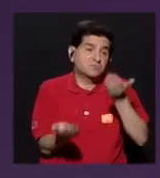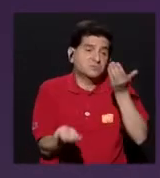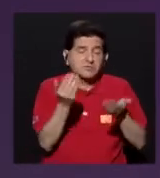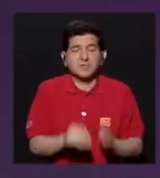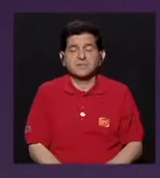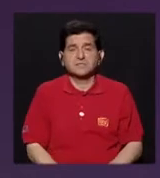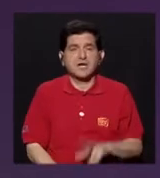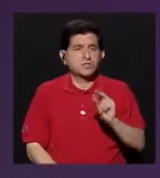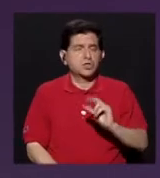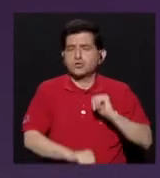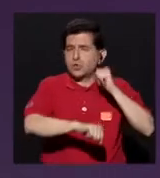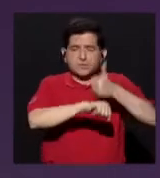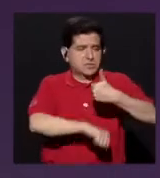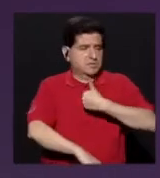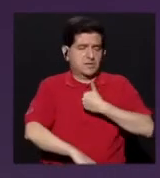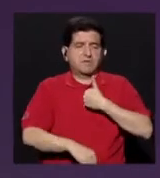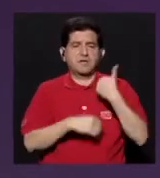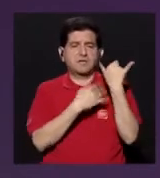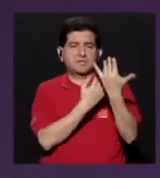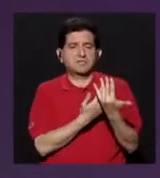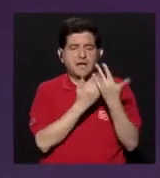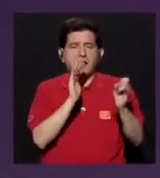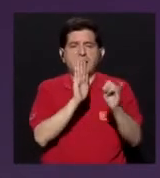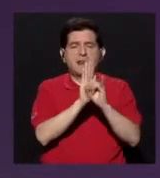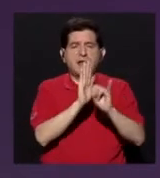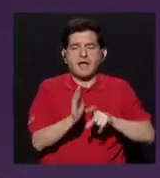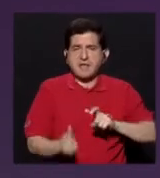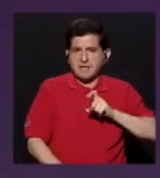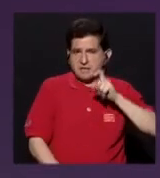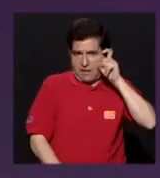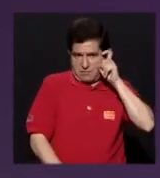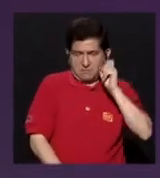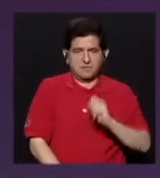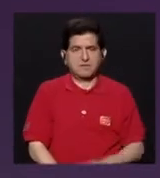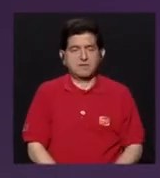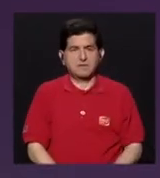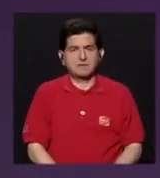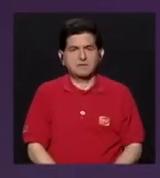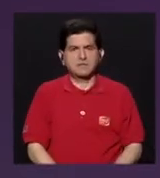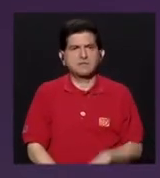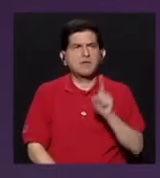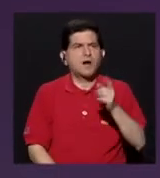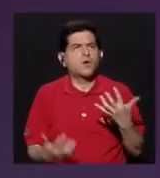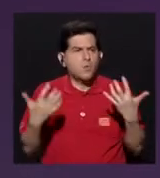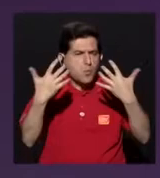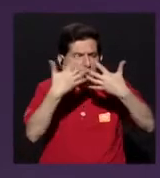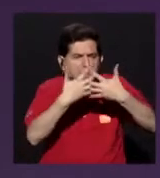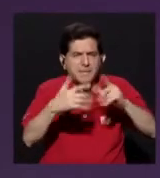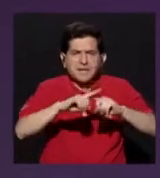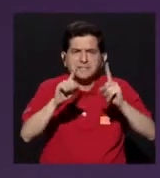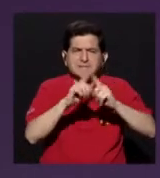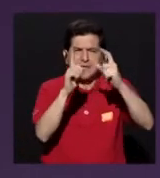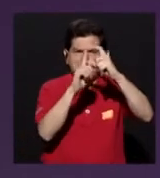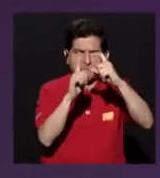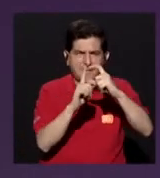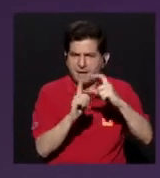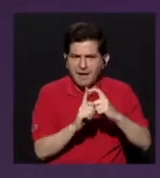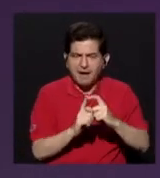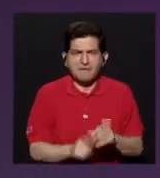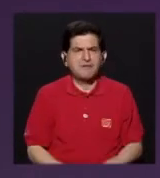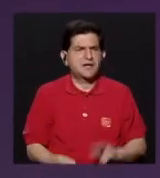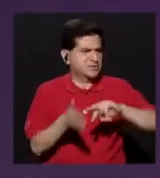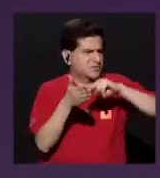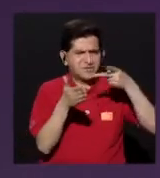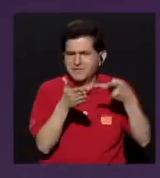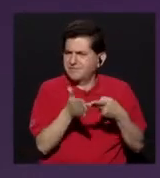hay una indefinición y hay que esperar la identidad de género, incluso había una combinación de términos y conceptos que no